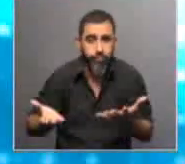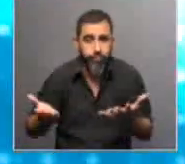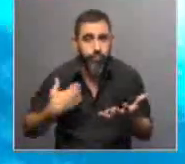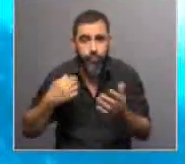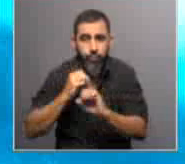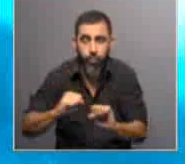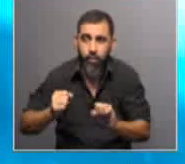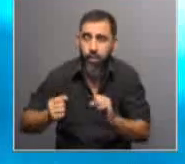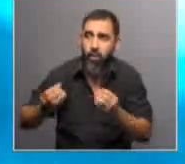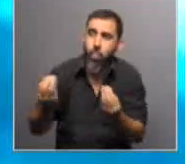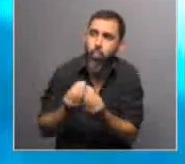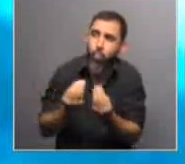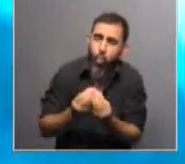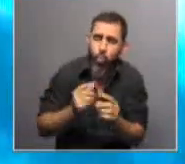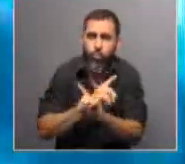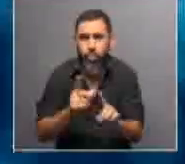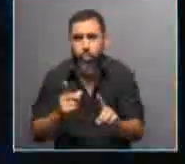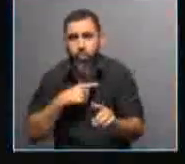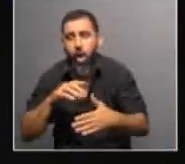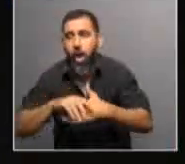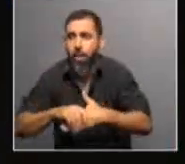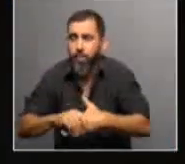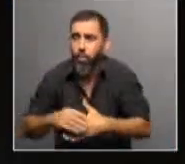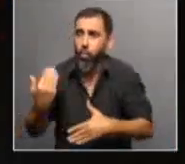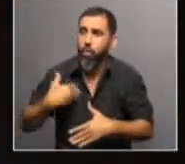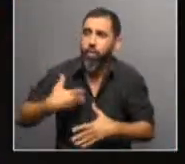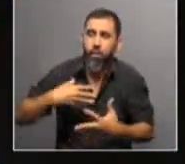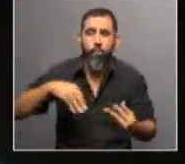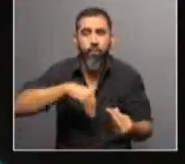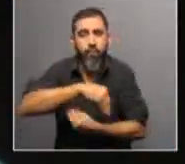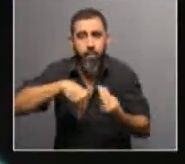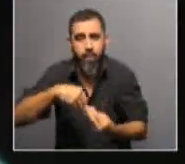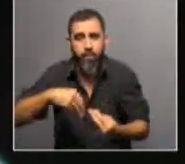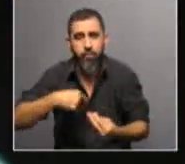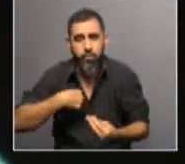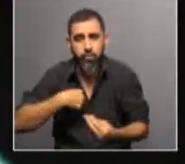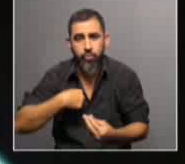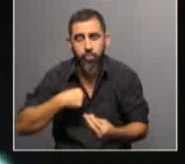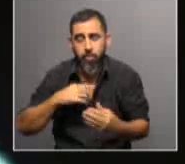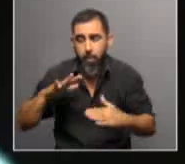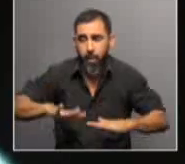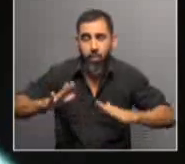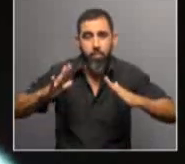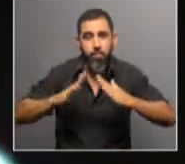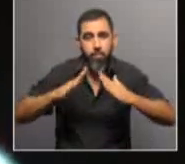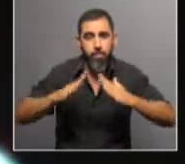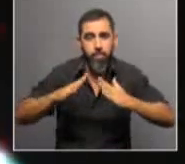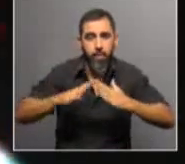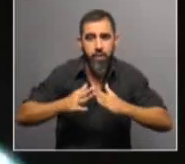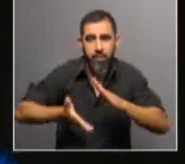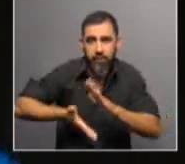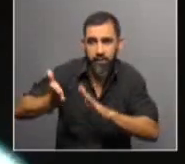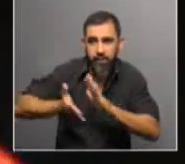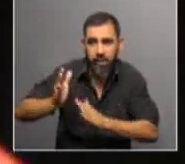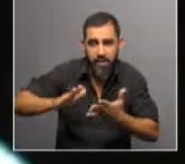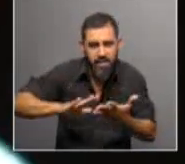pueda salir mucho. O mi amigo, yo me extraña mucho, mi familia. Entonces yo me empecé a cerrar mi casa y no sale, no hace